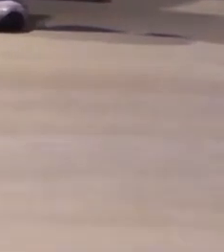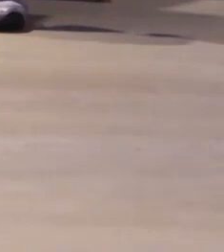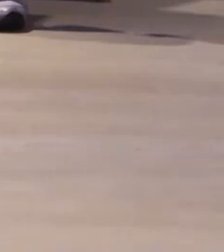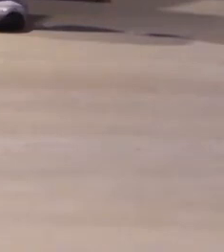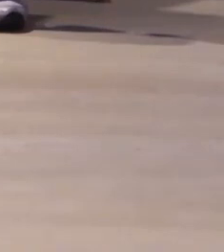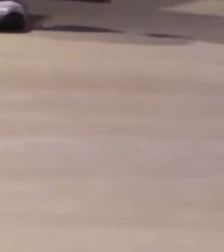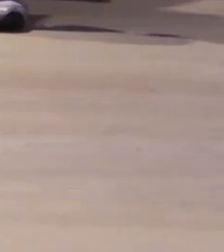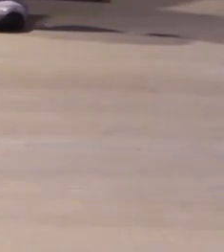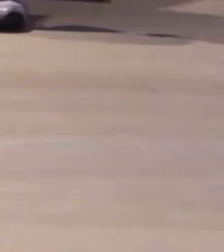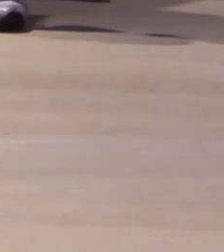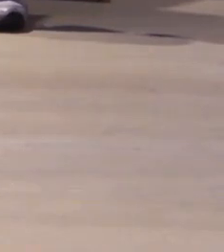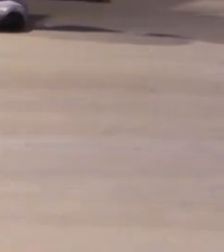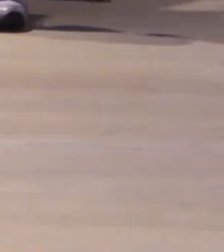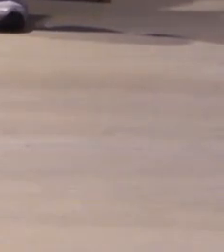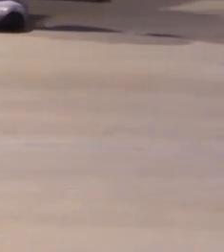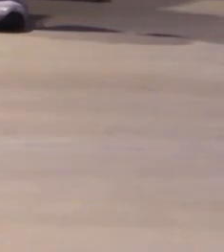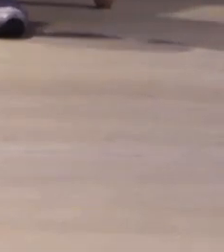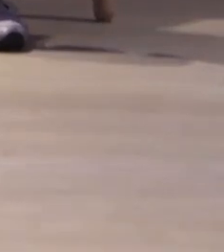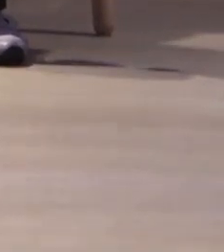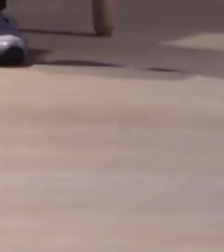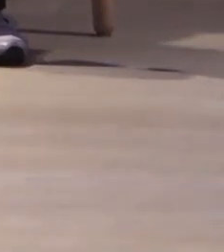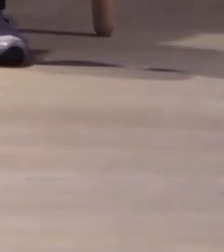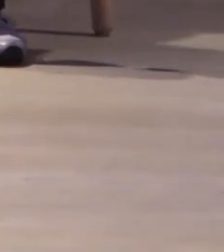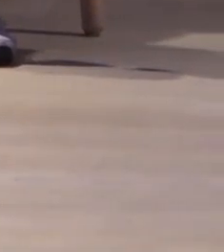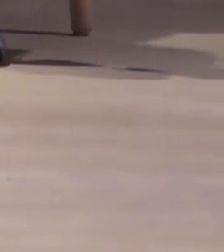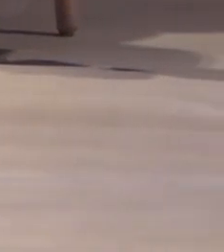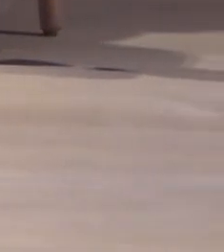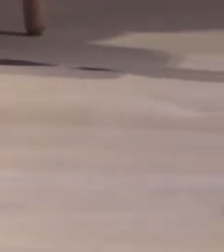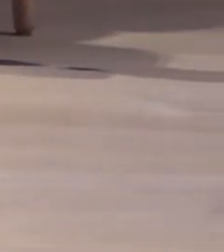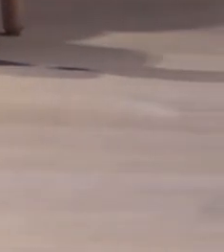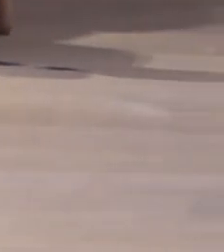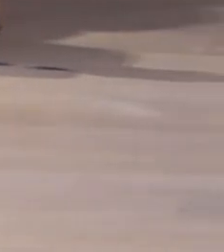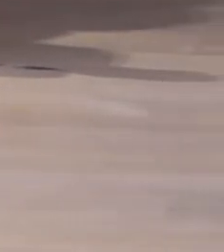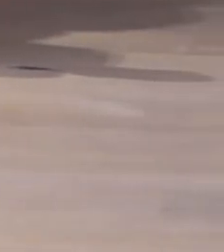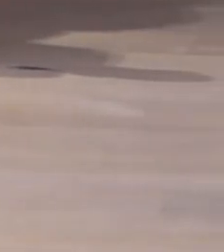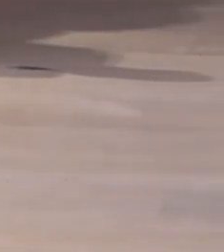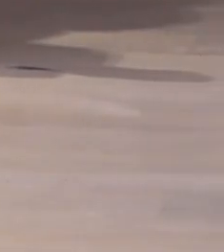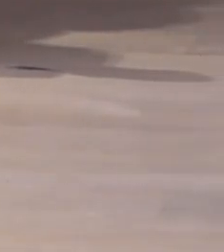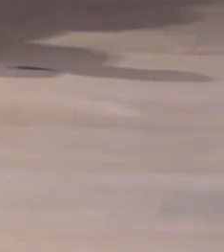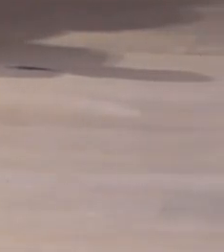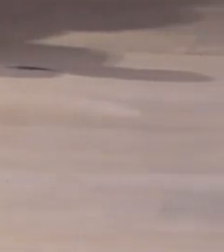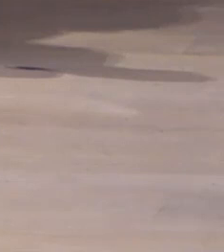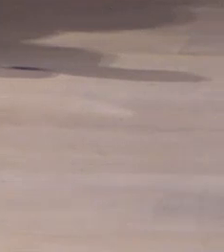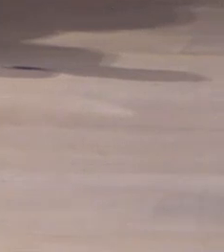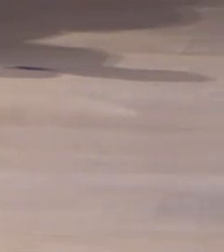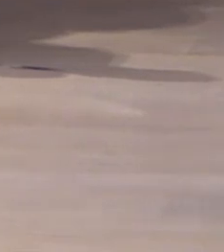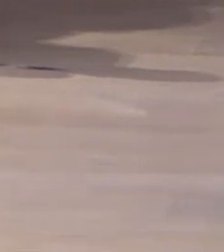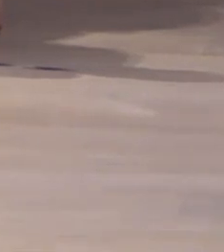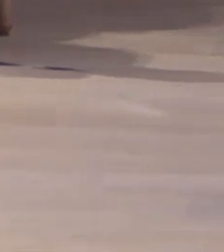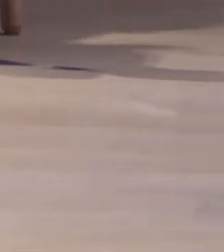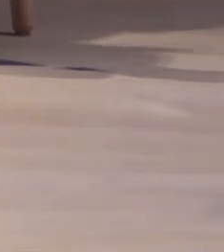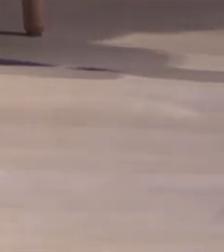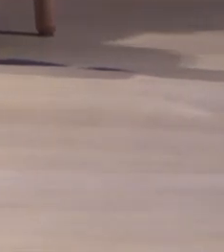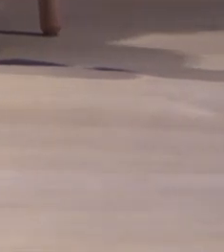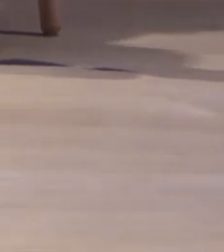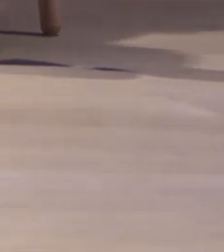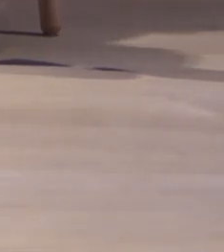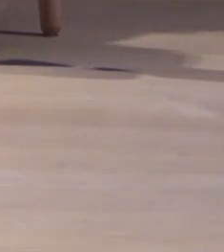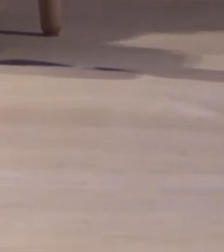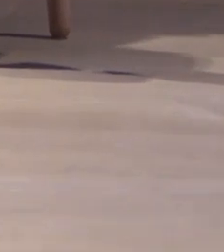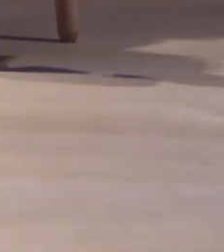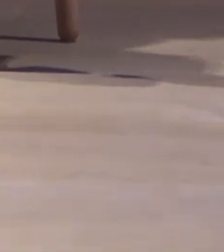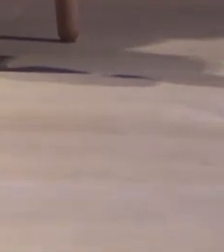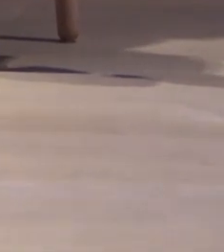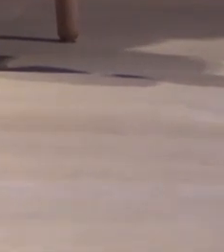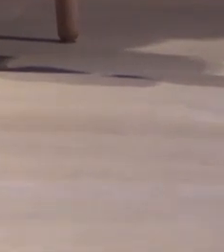aparte cambian, o sea, de que hoy puede haber una lista de candidatos para